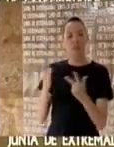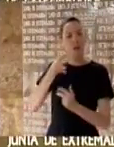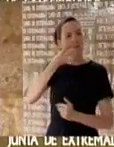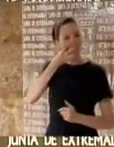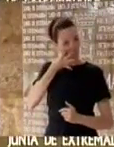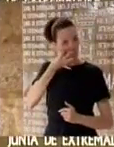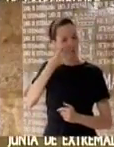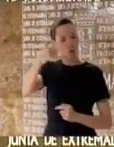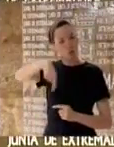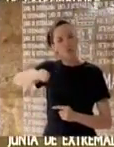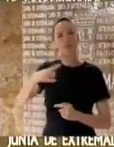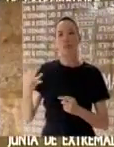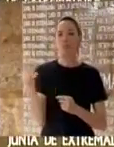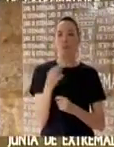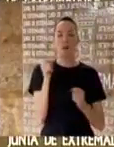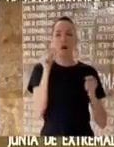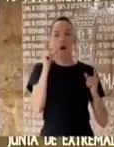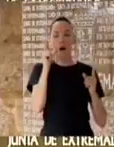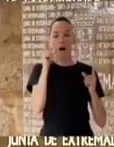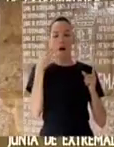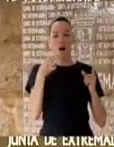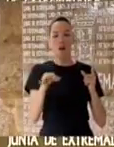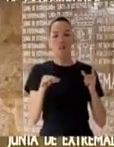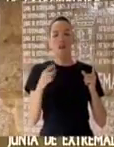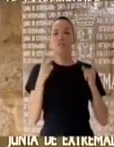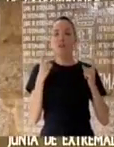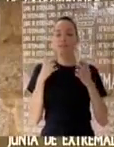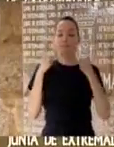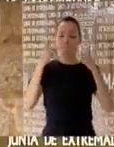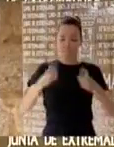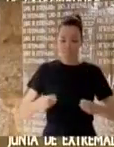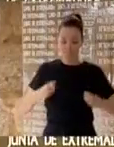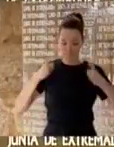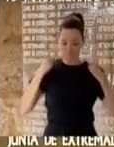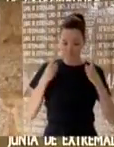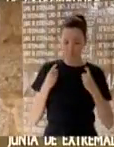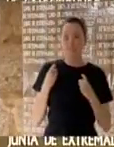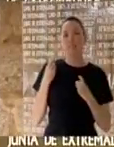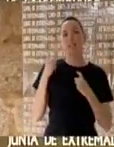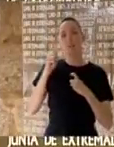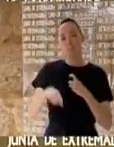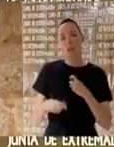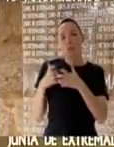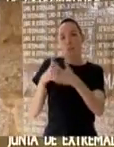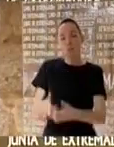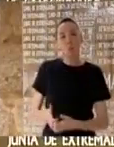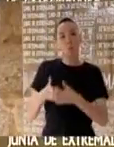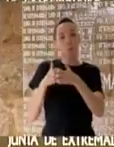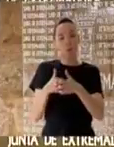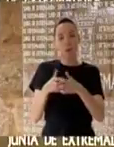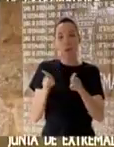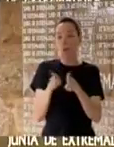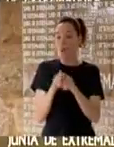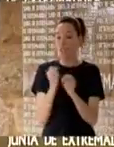seamos todos conscientes de que esto va a exigir tiempo, esfuerzo y mucha dedicación por parte de los partidos políticos.